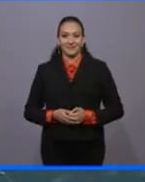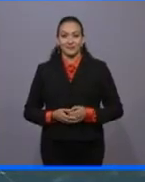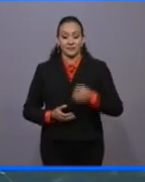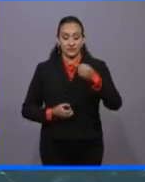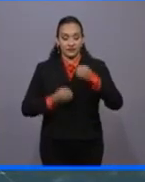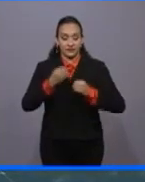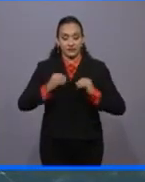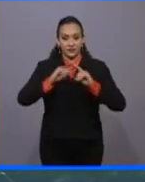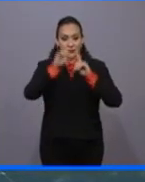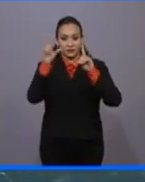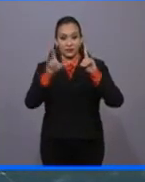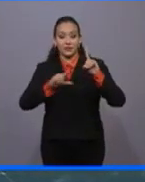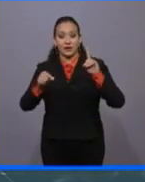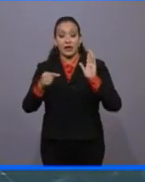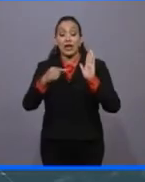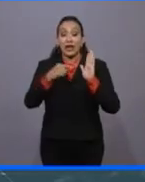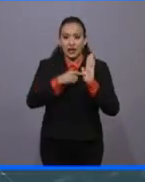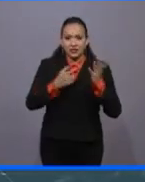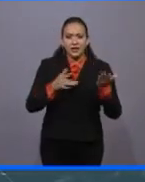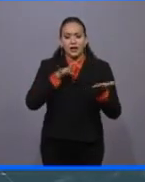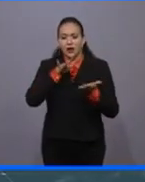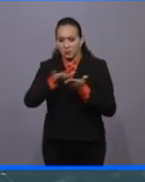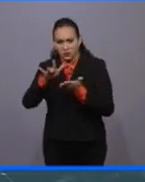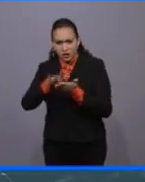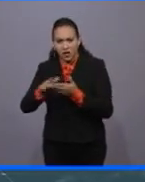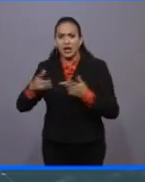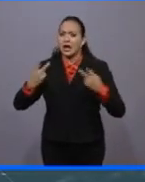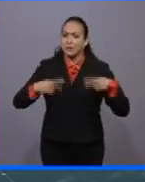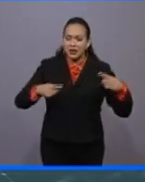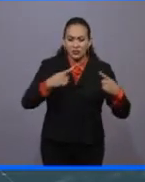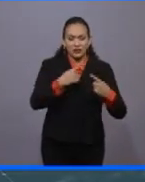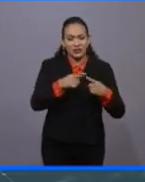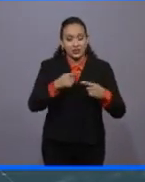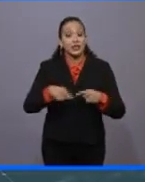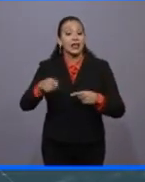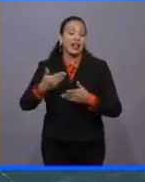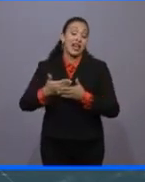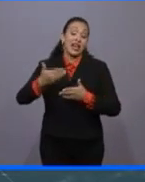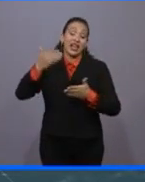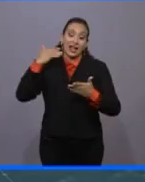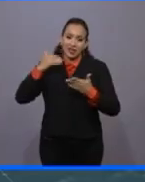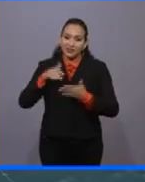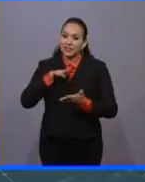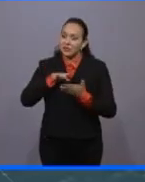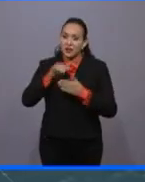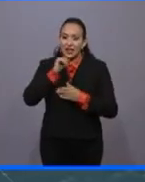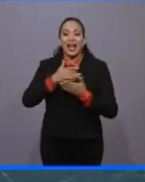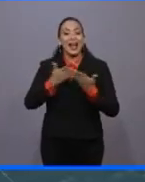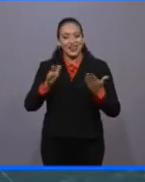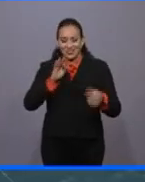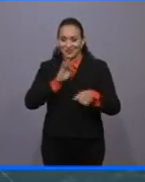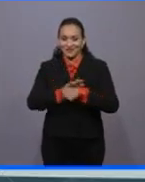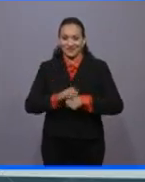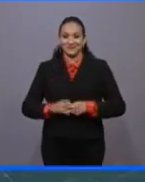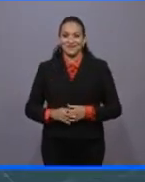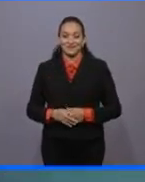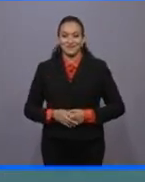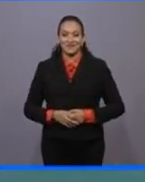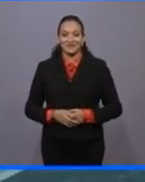La Suprema Corte será aliada de quienes han sido excluidos, aseguró el ministro presidente Hugo Aguilar